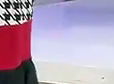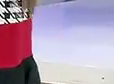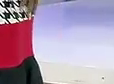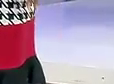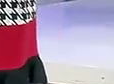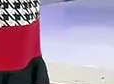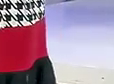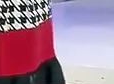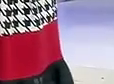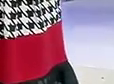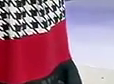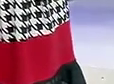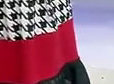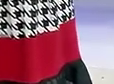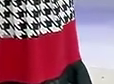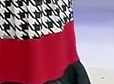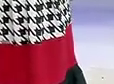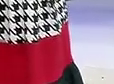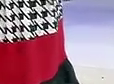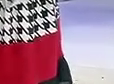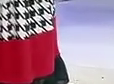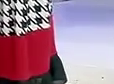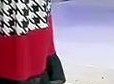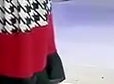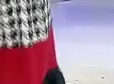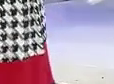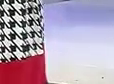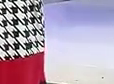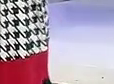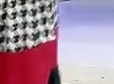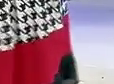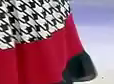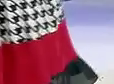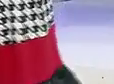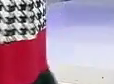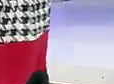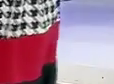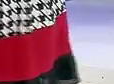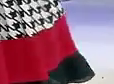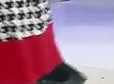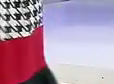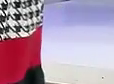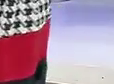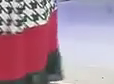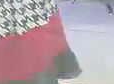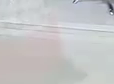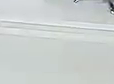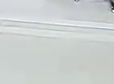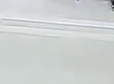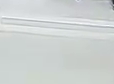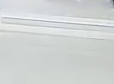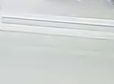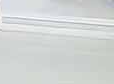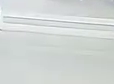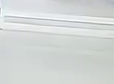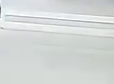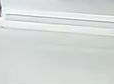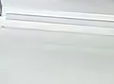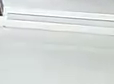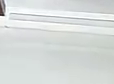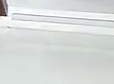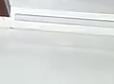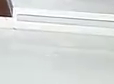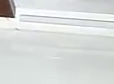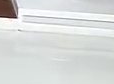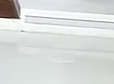solamente con las noticias, usted tiene que estar informado. Pero para eso, ver, métale conciencia, métale pensamiento, métale